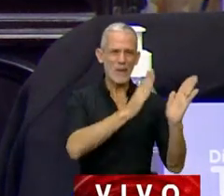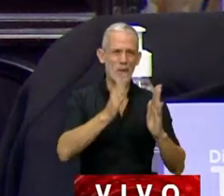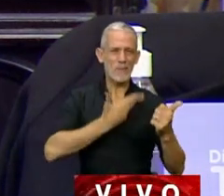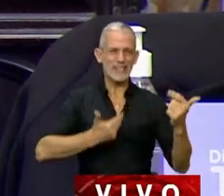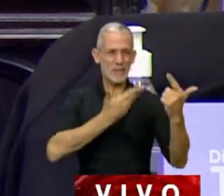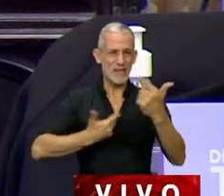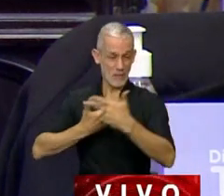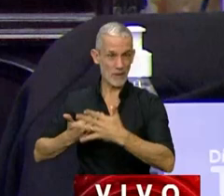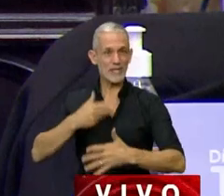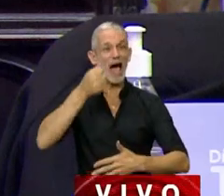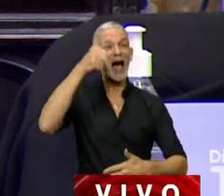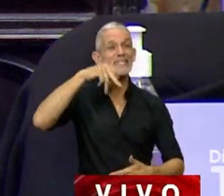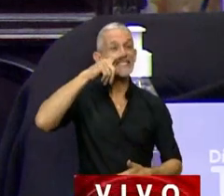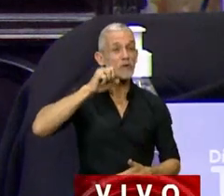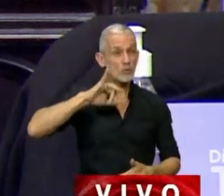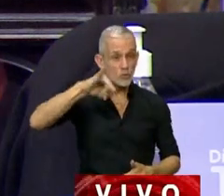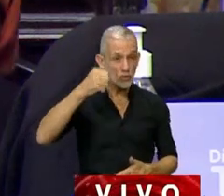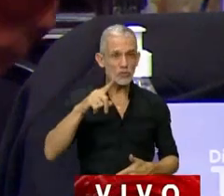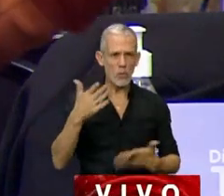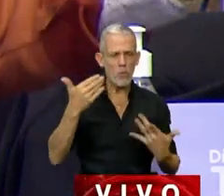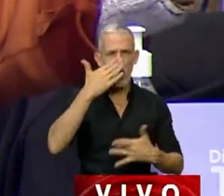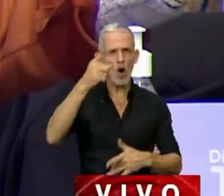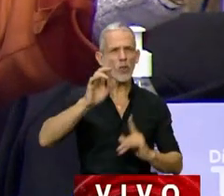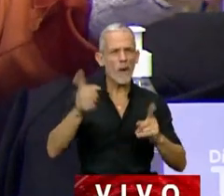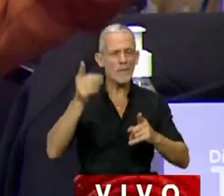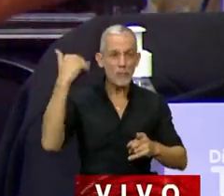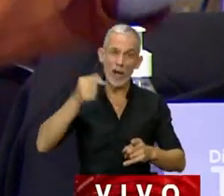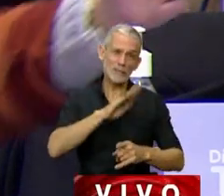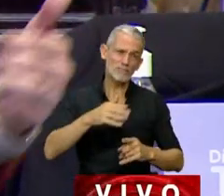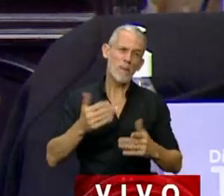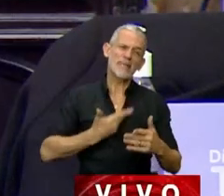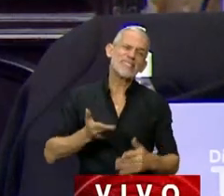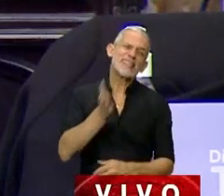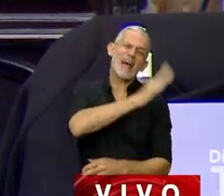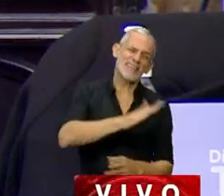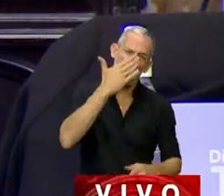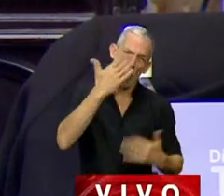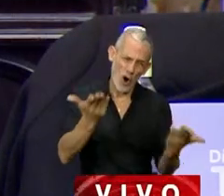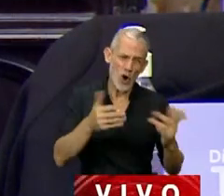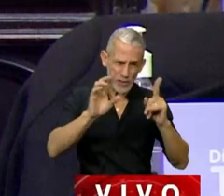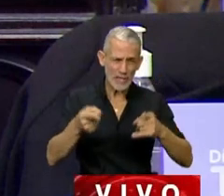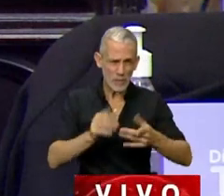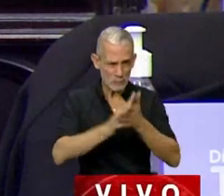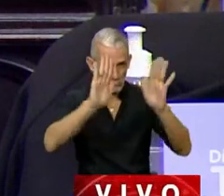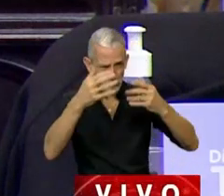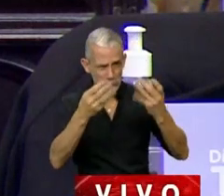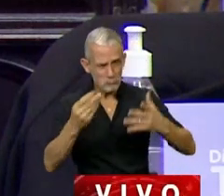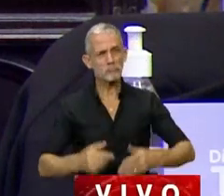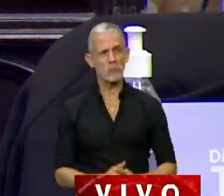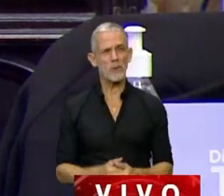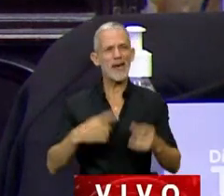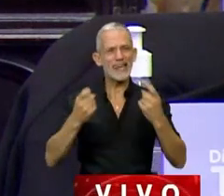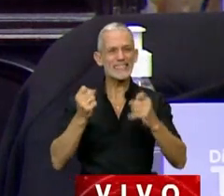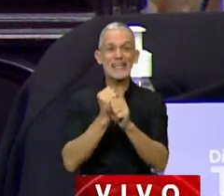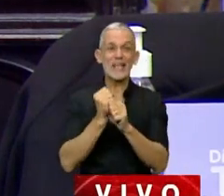la verdad que Ancenusa fue promovido muy fuertemente, como así también venía de otras gestiones anteriores provinciales de Córdoba, y también lo reconocemos porque es